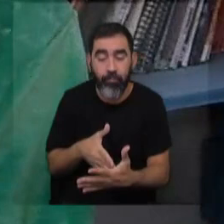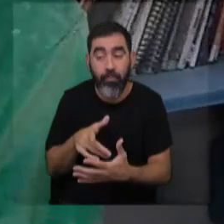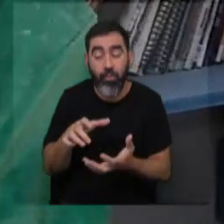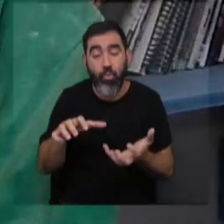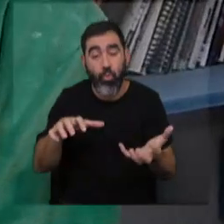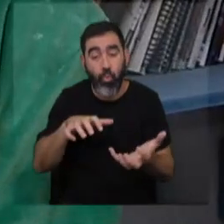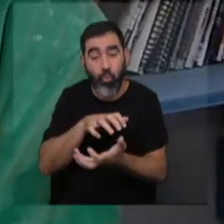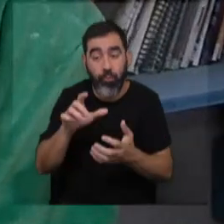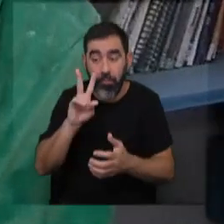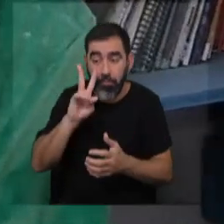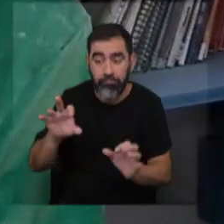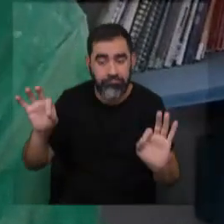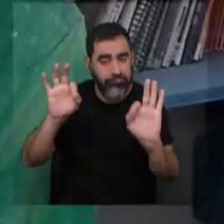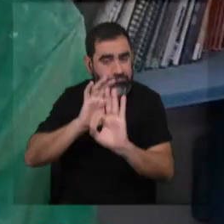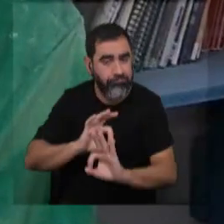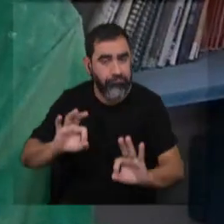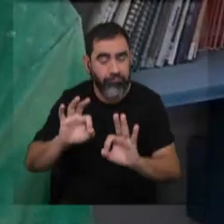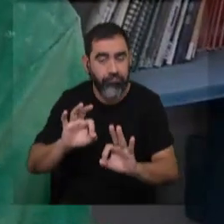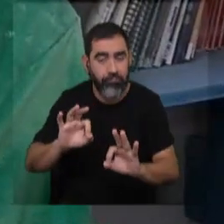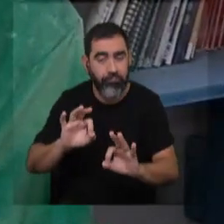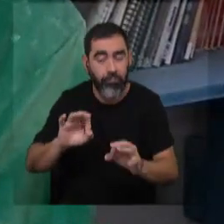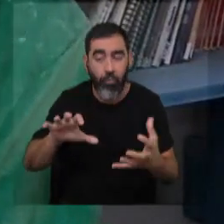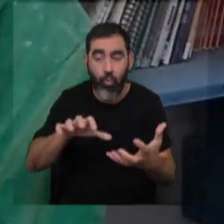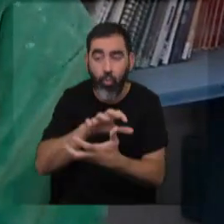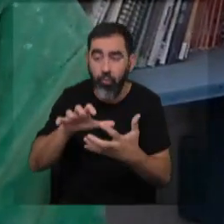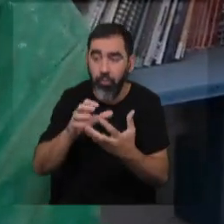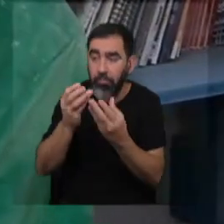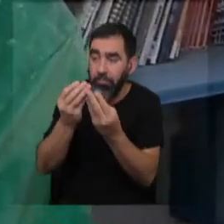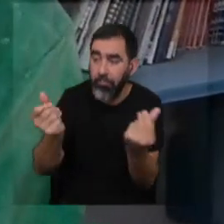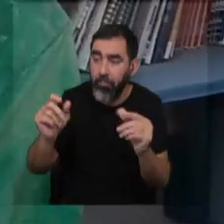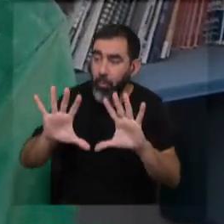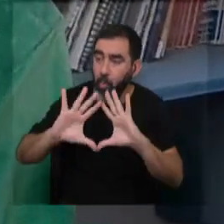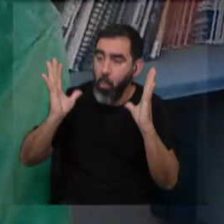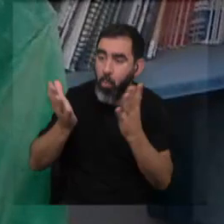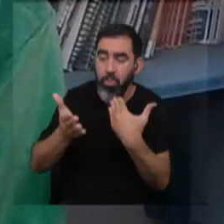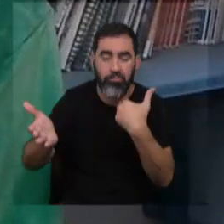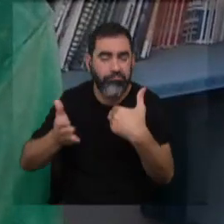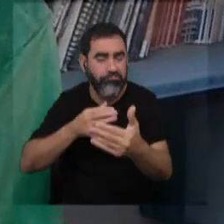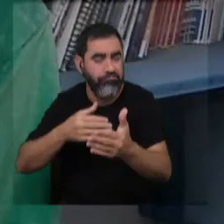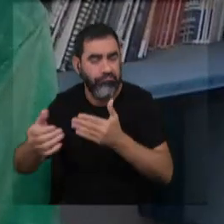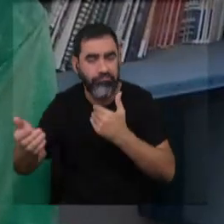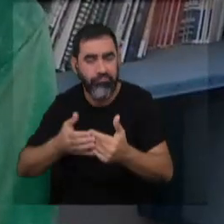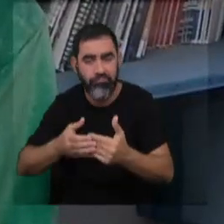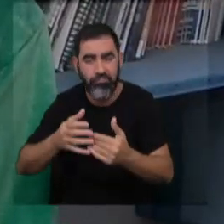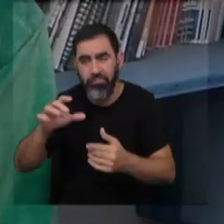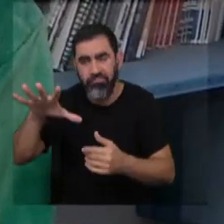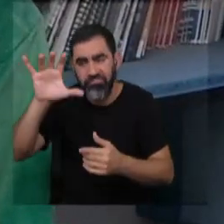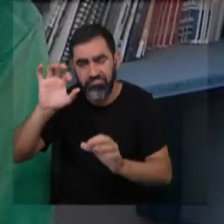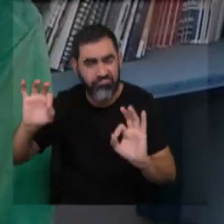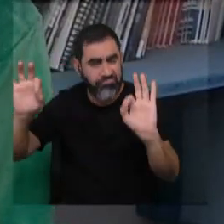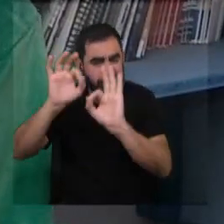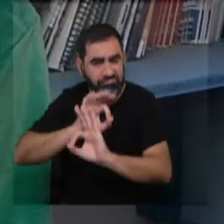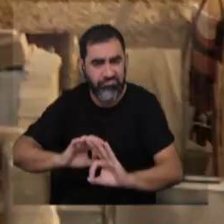que no es visible, es un conflicto invisible a los ojos del mundo, es un conflicto que casi nadie recuerda,